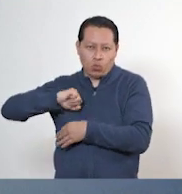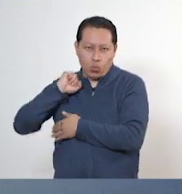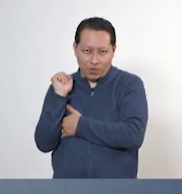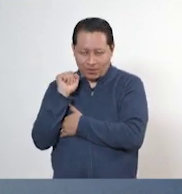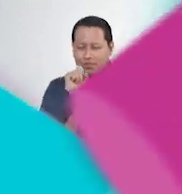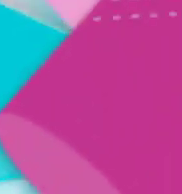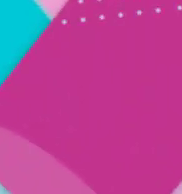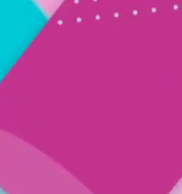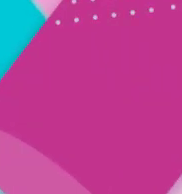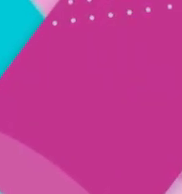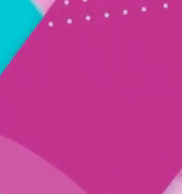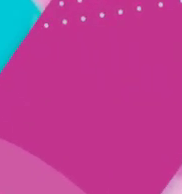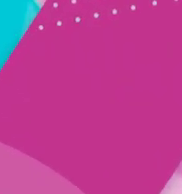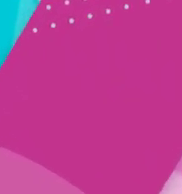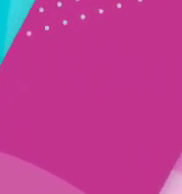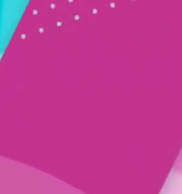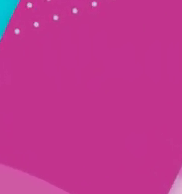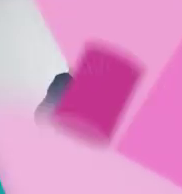Listo.